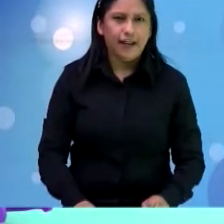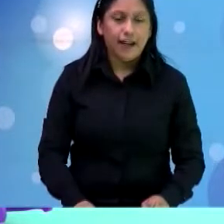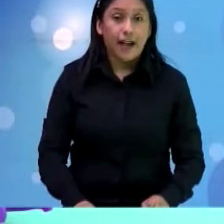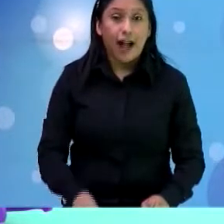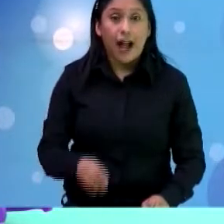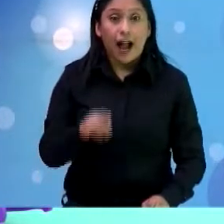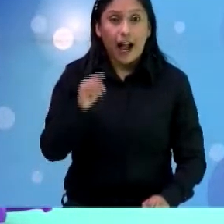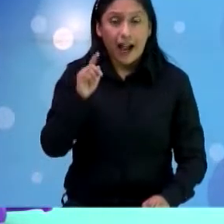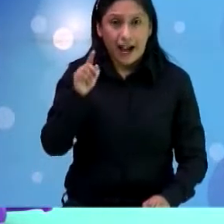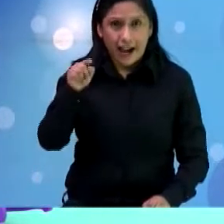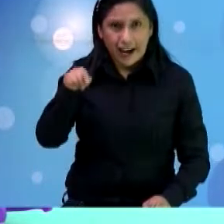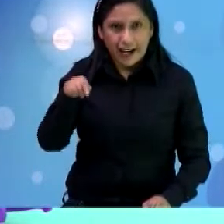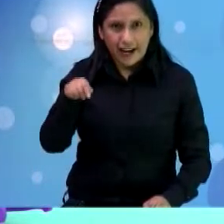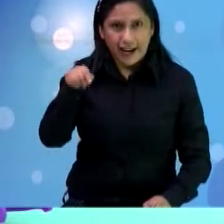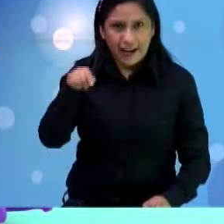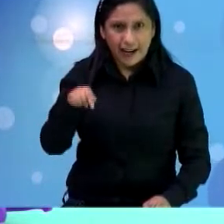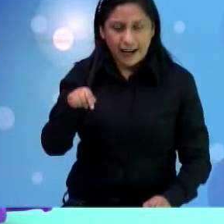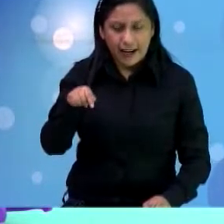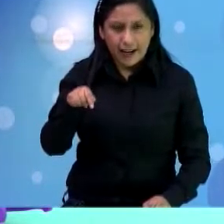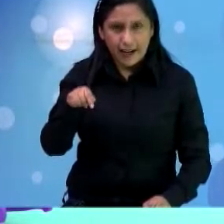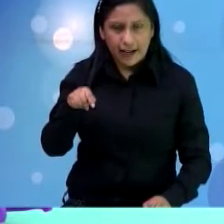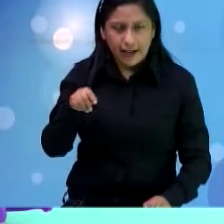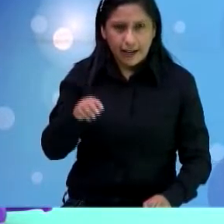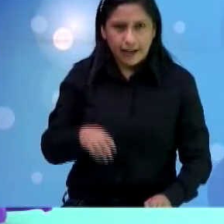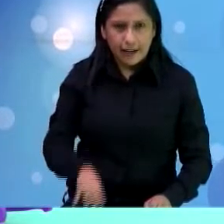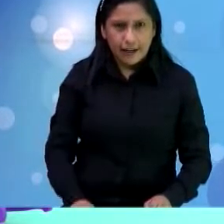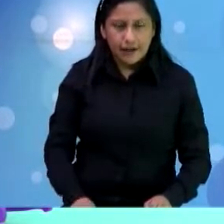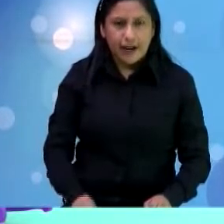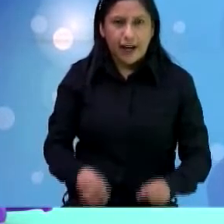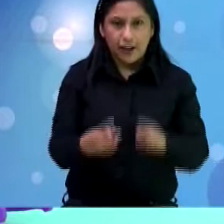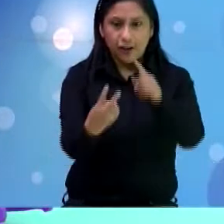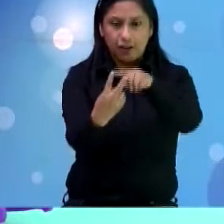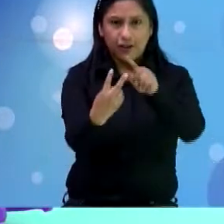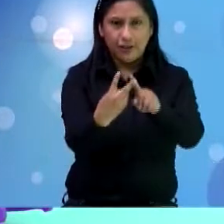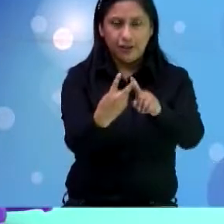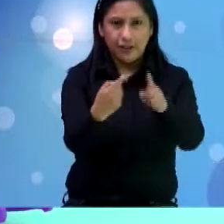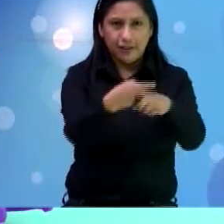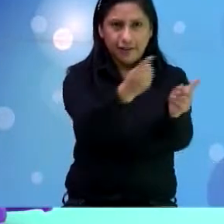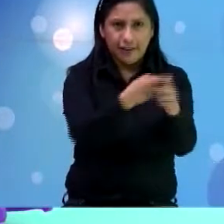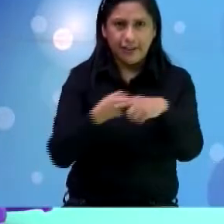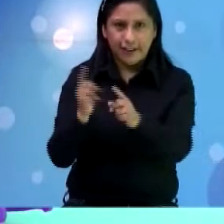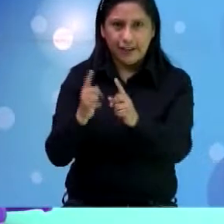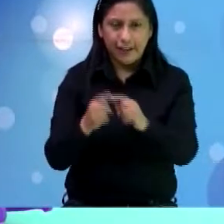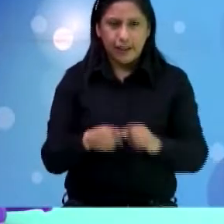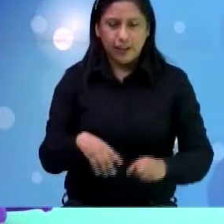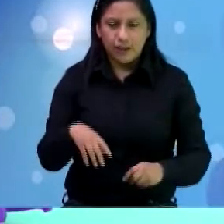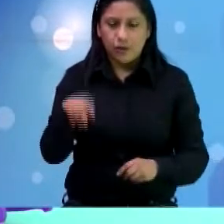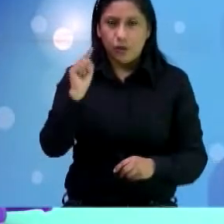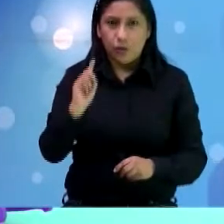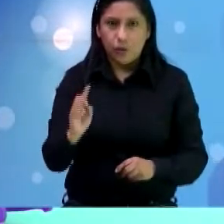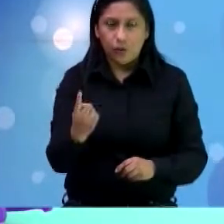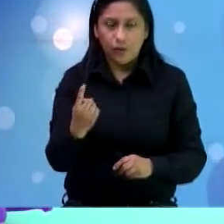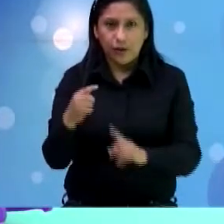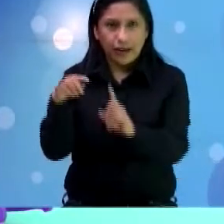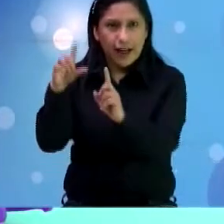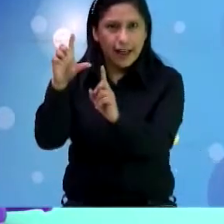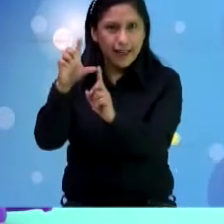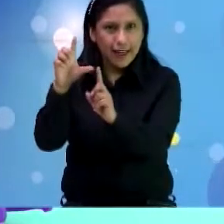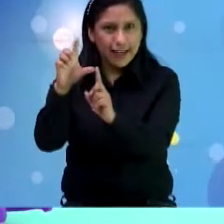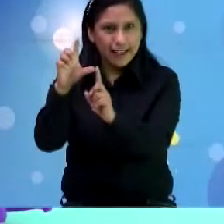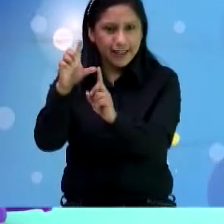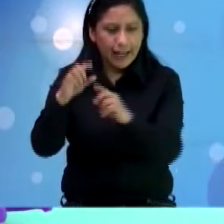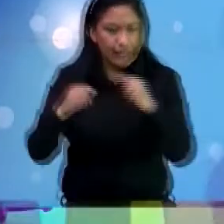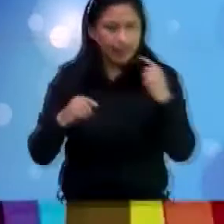Acá tenemos un dibujo y una letra. Y es por eso que hoy